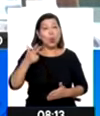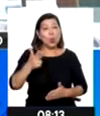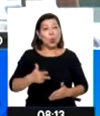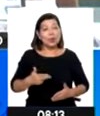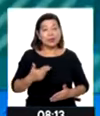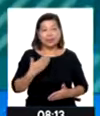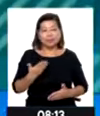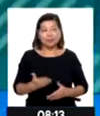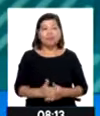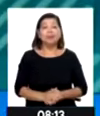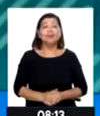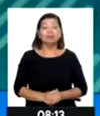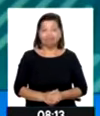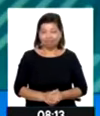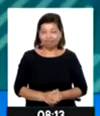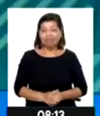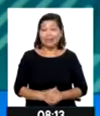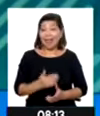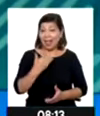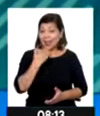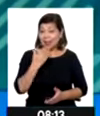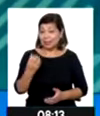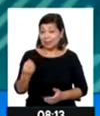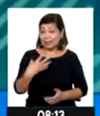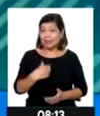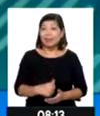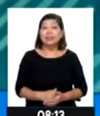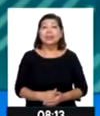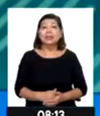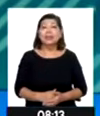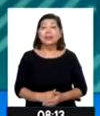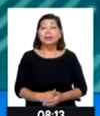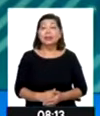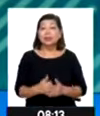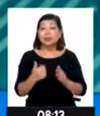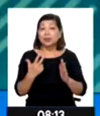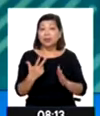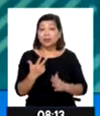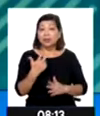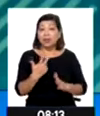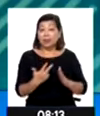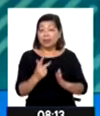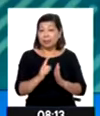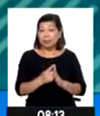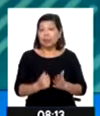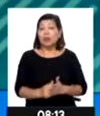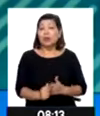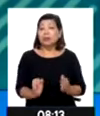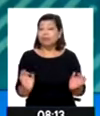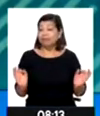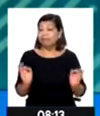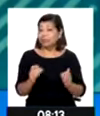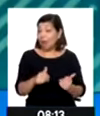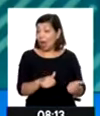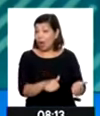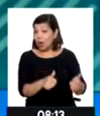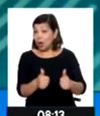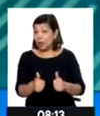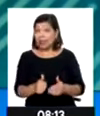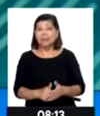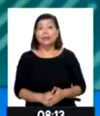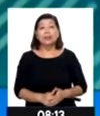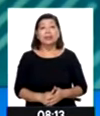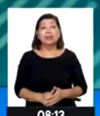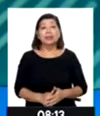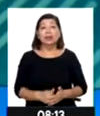Huancayo. Adelante, estudios. Bien, muchísimas gracias por esta información. Son las 8 de la mañana con 13 minutos. Vamos a cambiar de tema. Nos